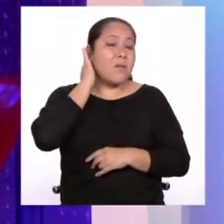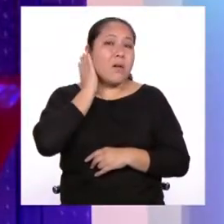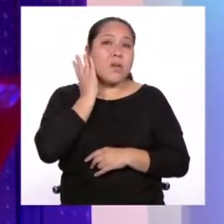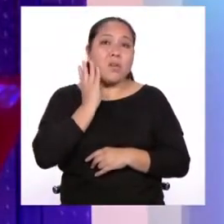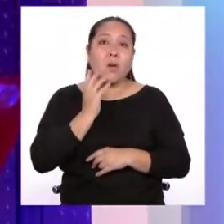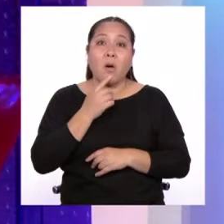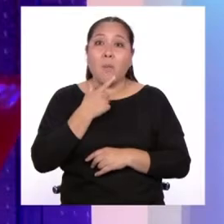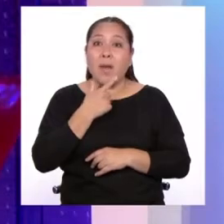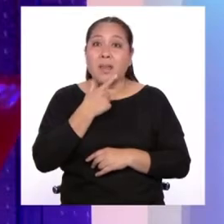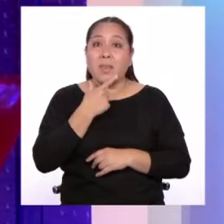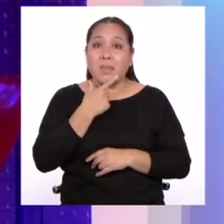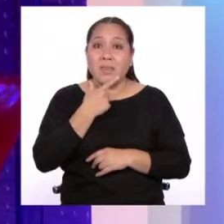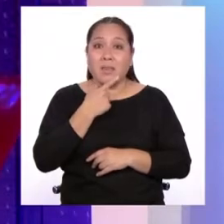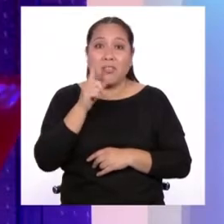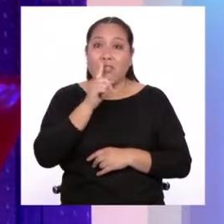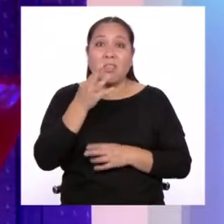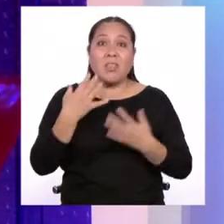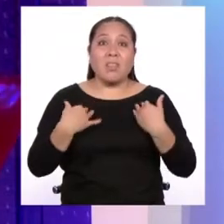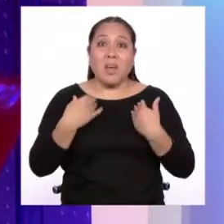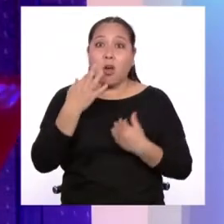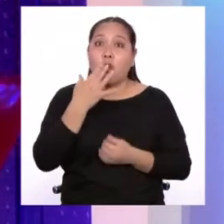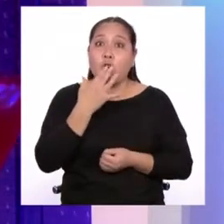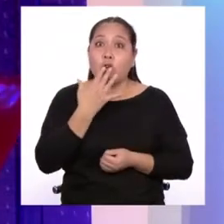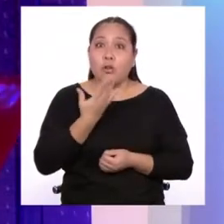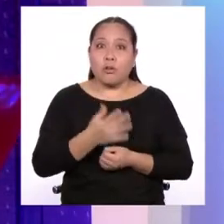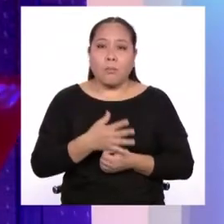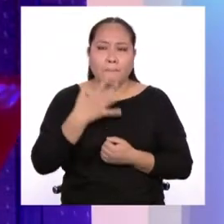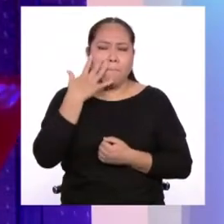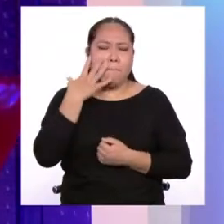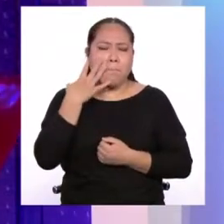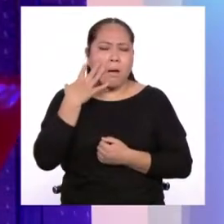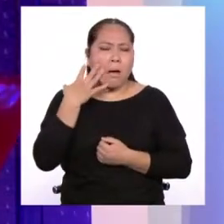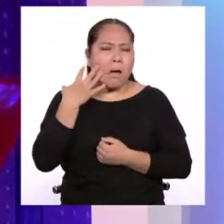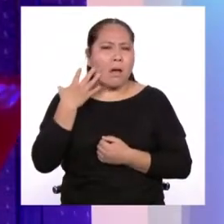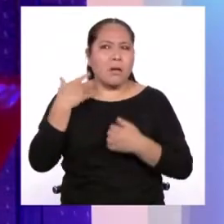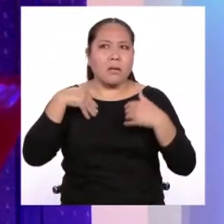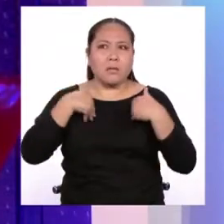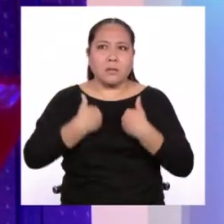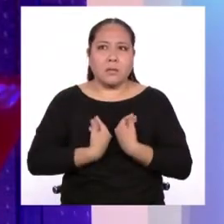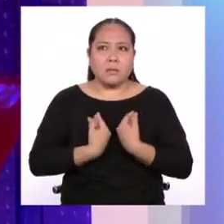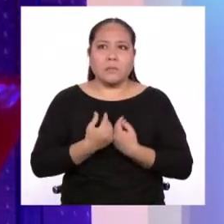rubio, despigmentado, pálidos y cansados.